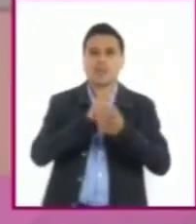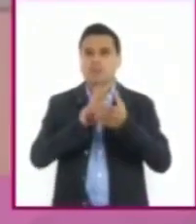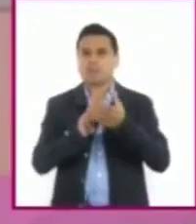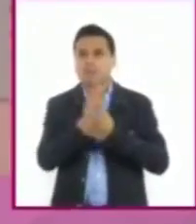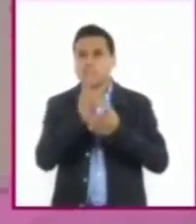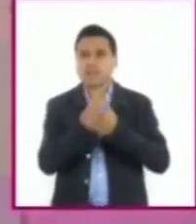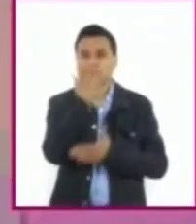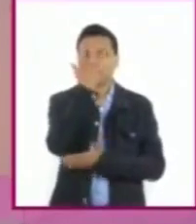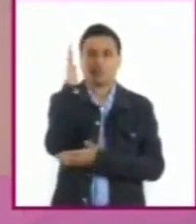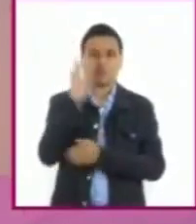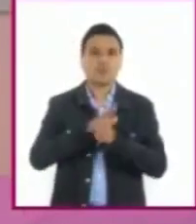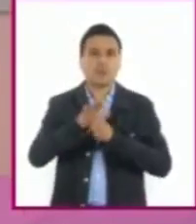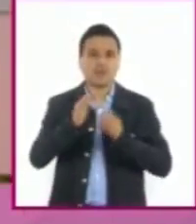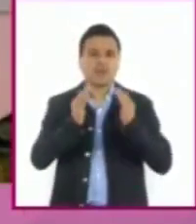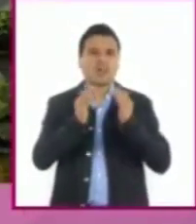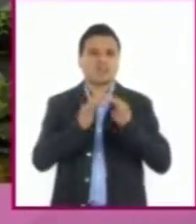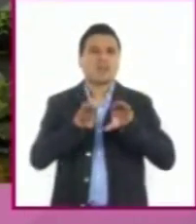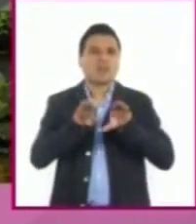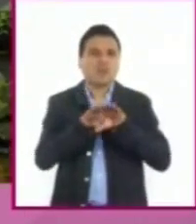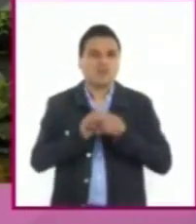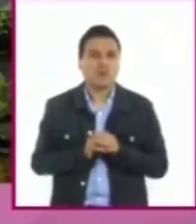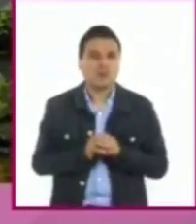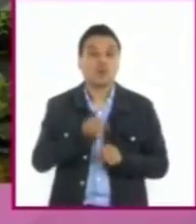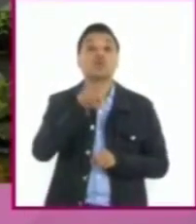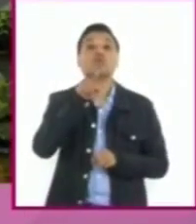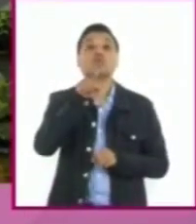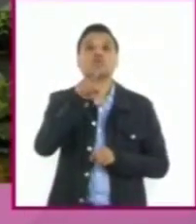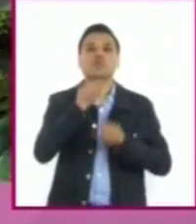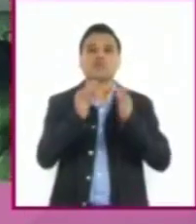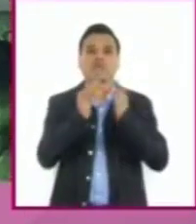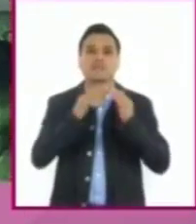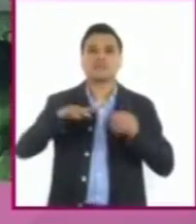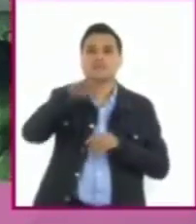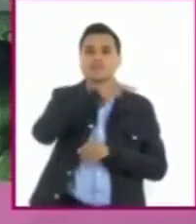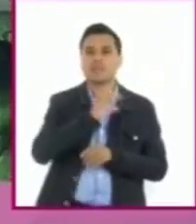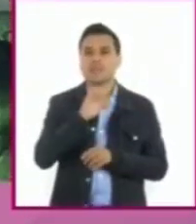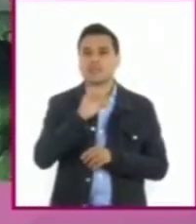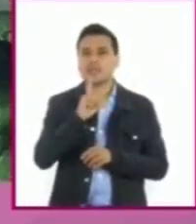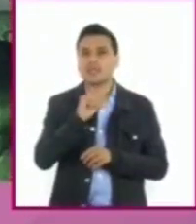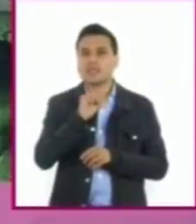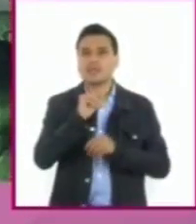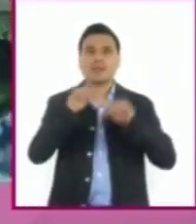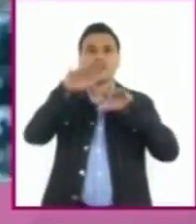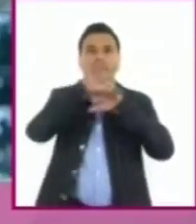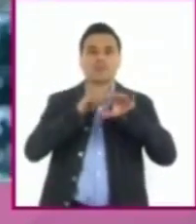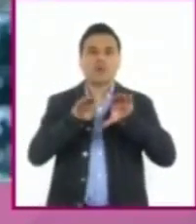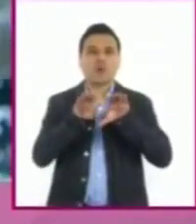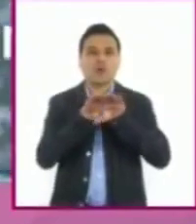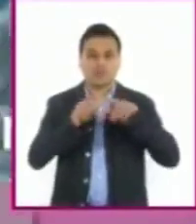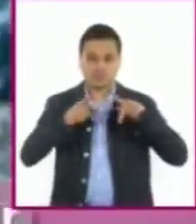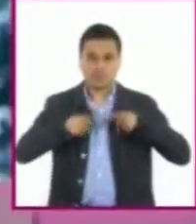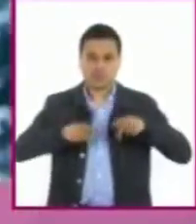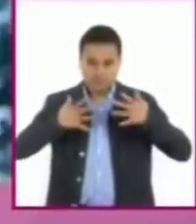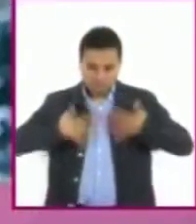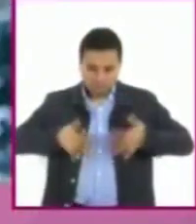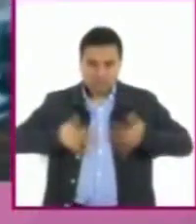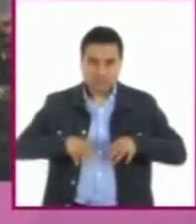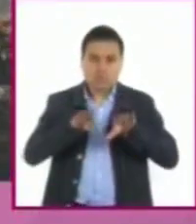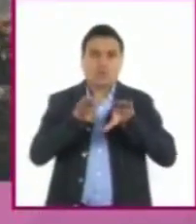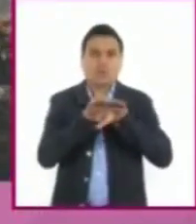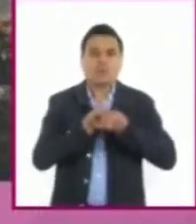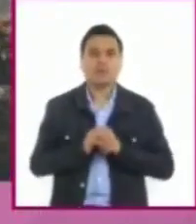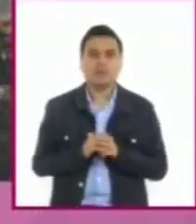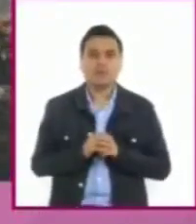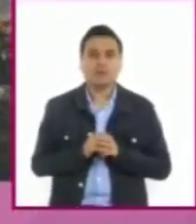las viviendas? ¿Cómo es el clima de tu localidad y cómo tiene que vestir la población debido a ello? ¿Qué